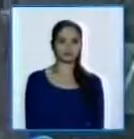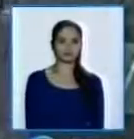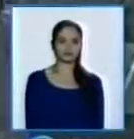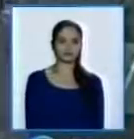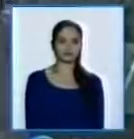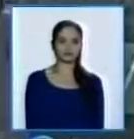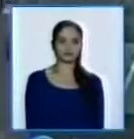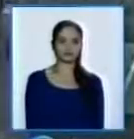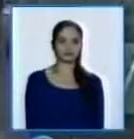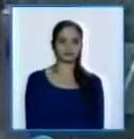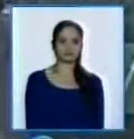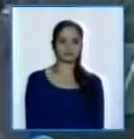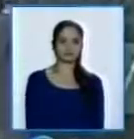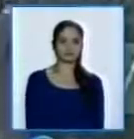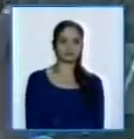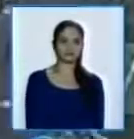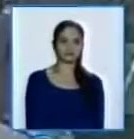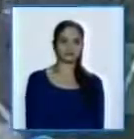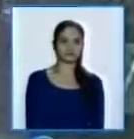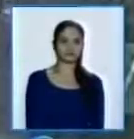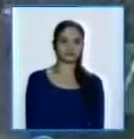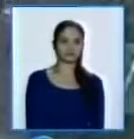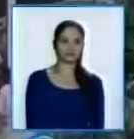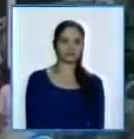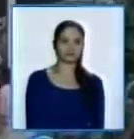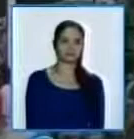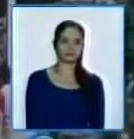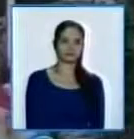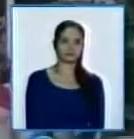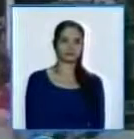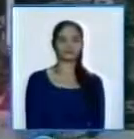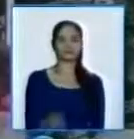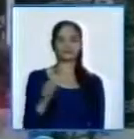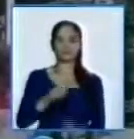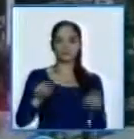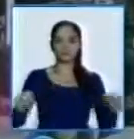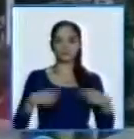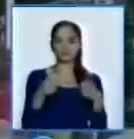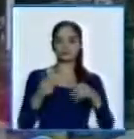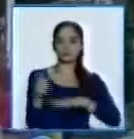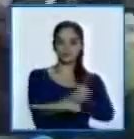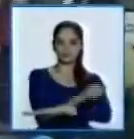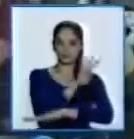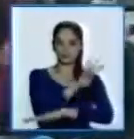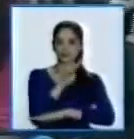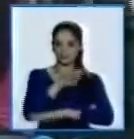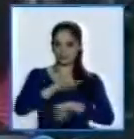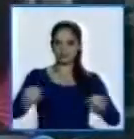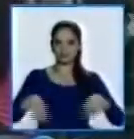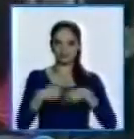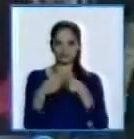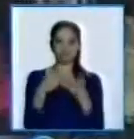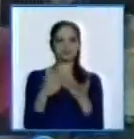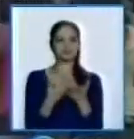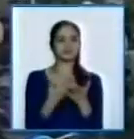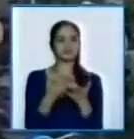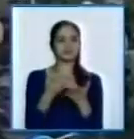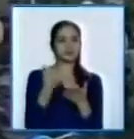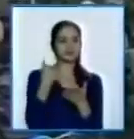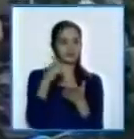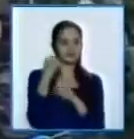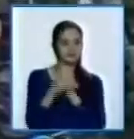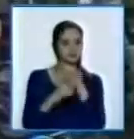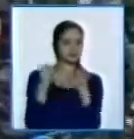El epicentro de la denominada masacre en el barrio Nueva Floresta fue la barra La 44, un establecimiento público con más de 10 años